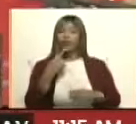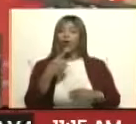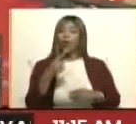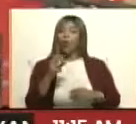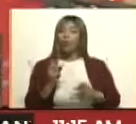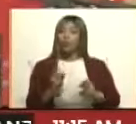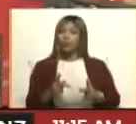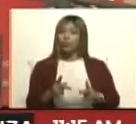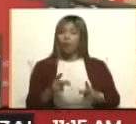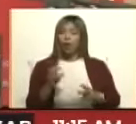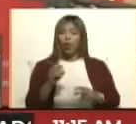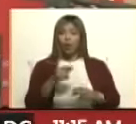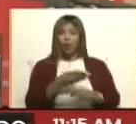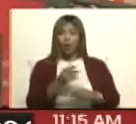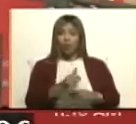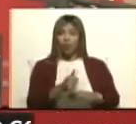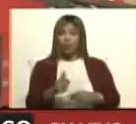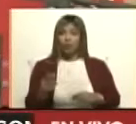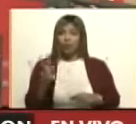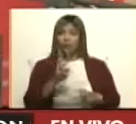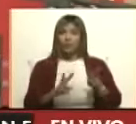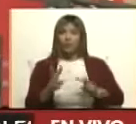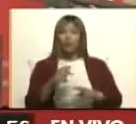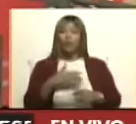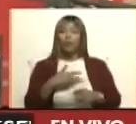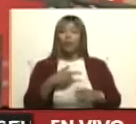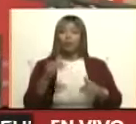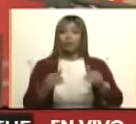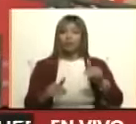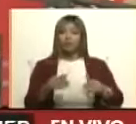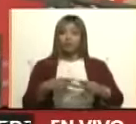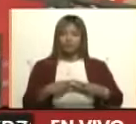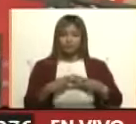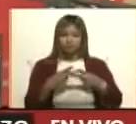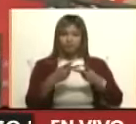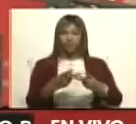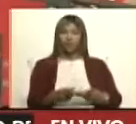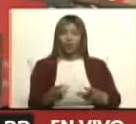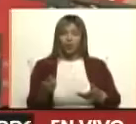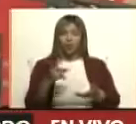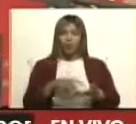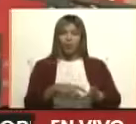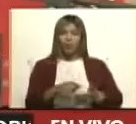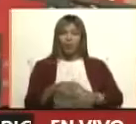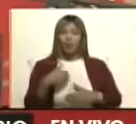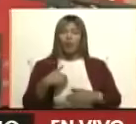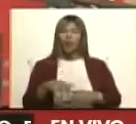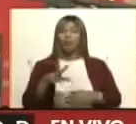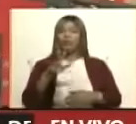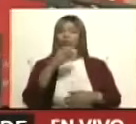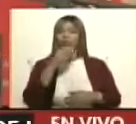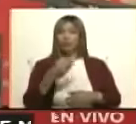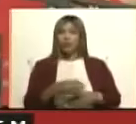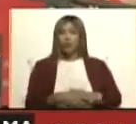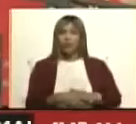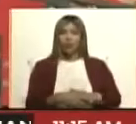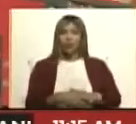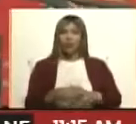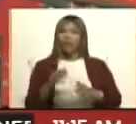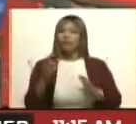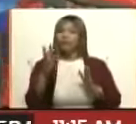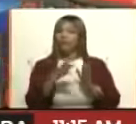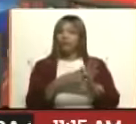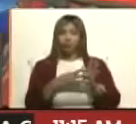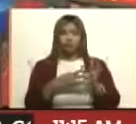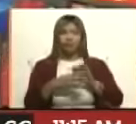o tiene la oportunidad de cada uno de los venezolanos que va a ejercer su voluntad absoluta el próximo 3 de diciembre de quitarle una